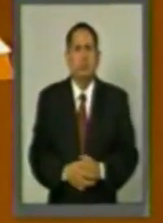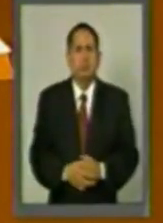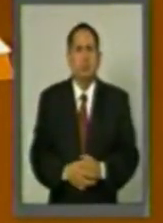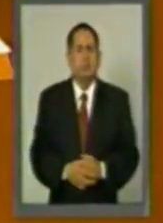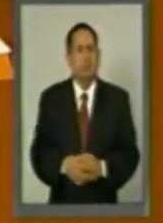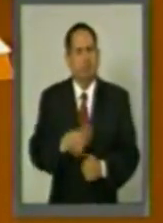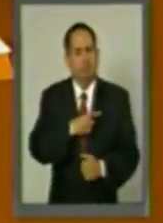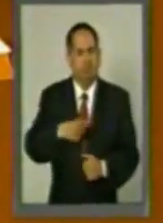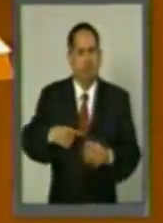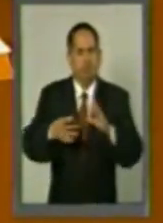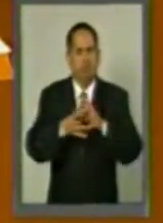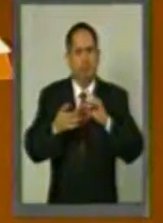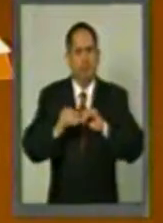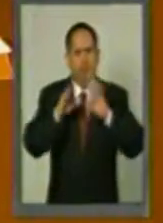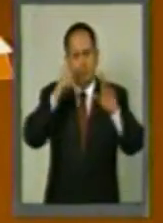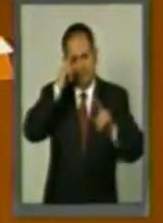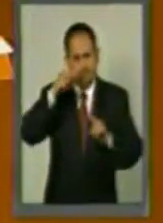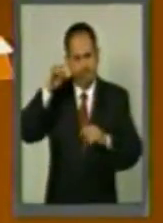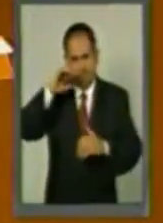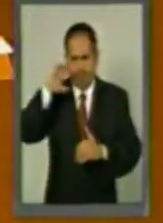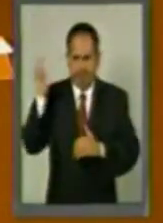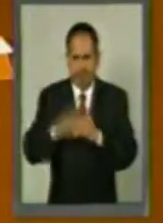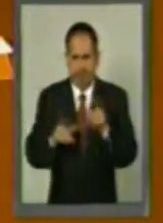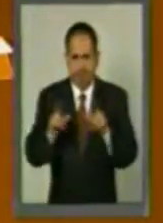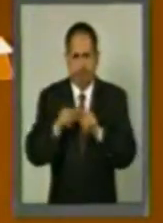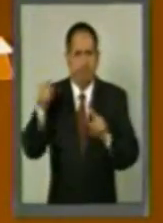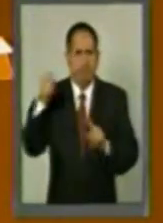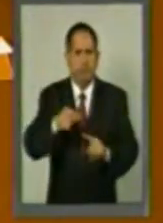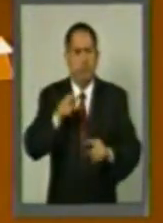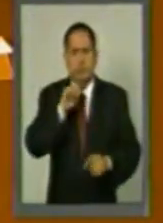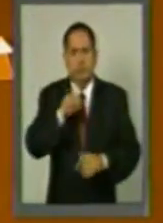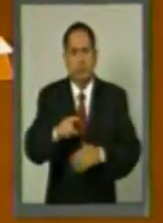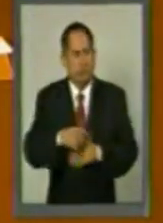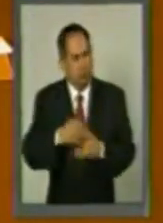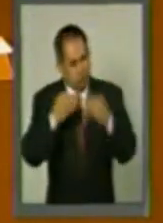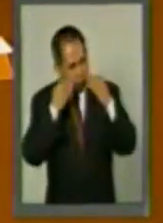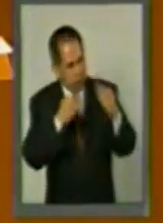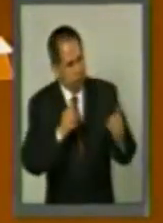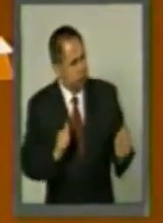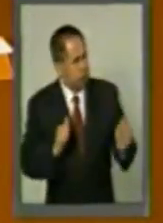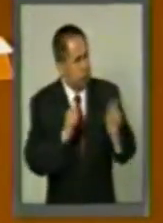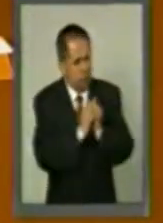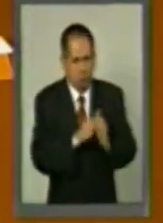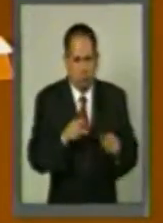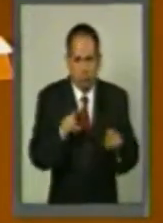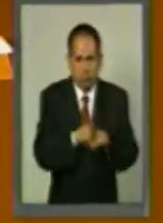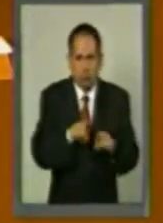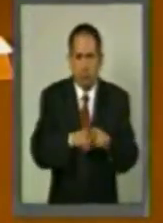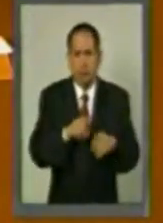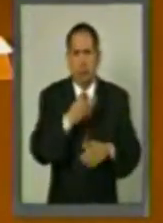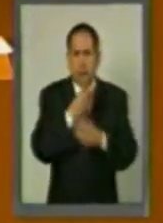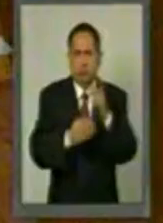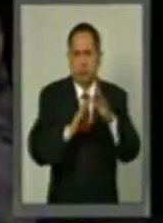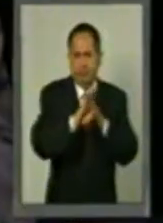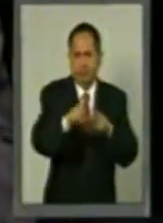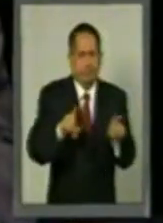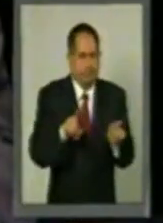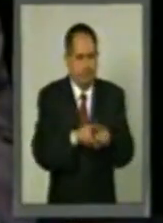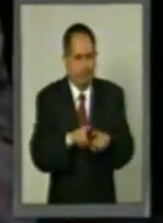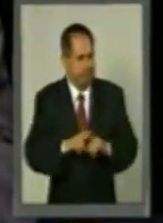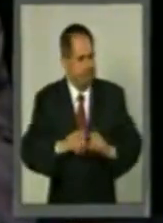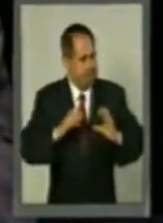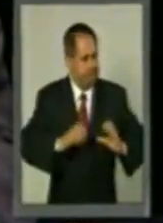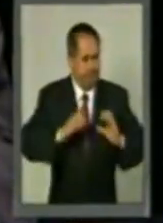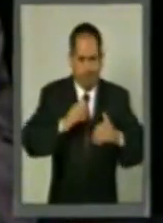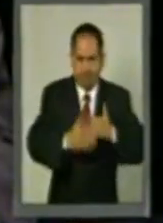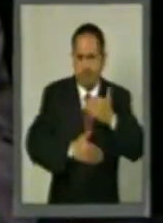señalar, para concluir, que lo mismo lo hemos hecho en materia de migración. Se ha cuidado y